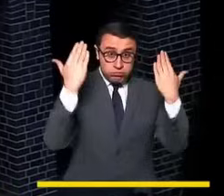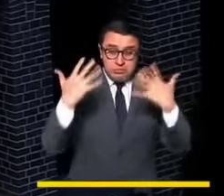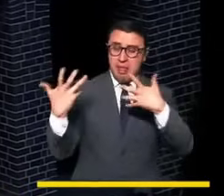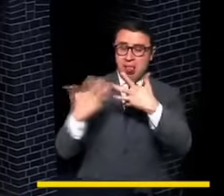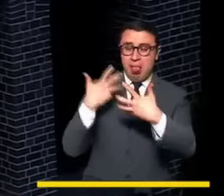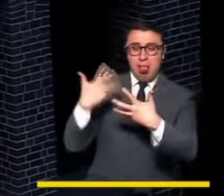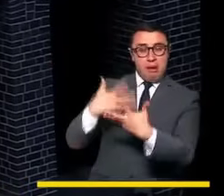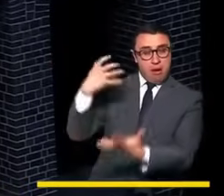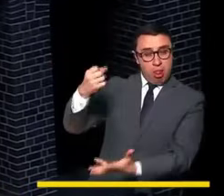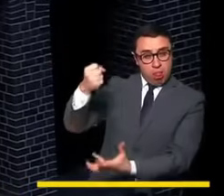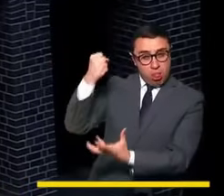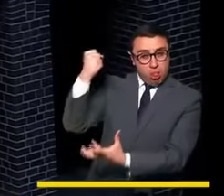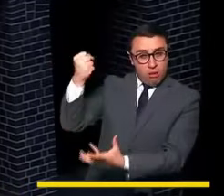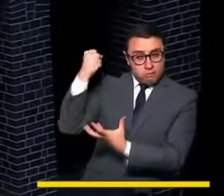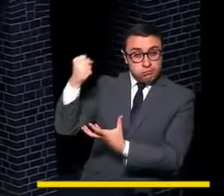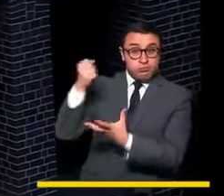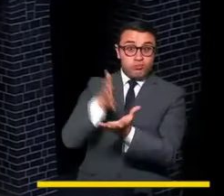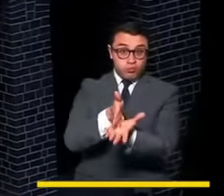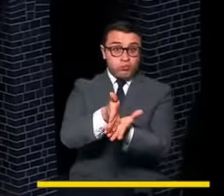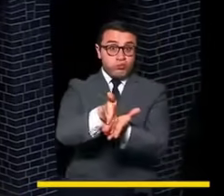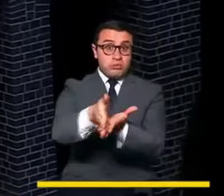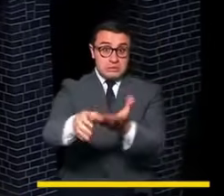económico no sostenible,